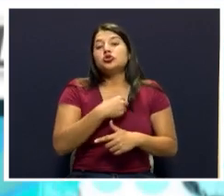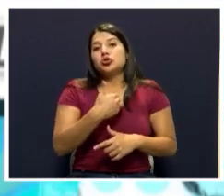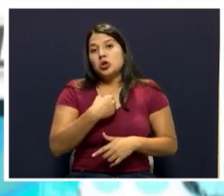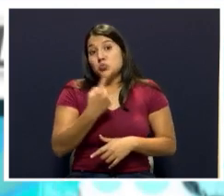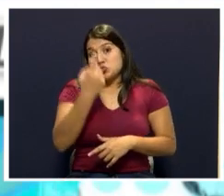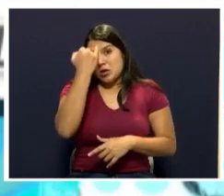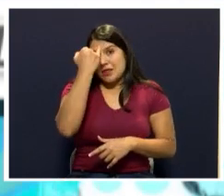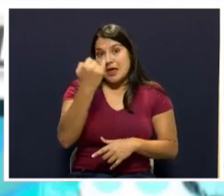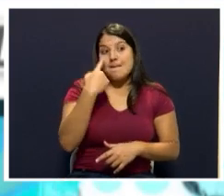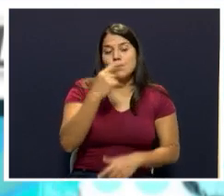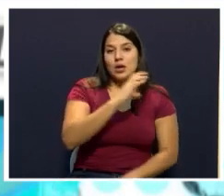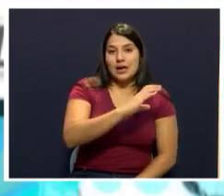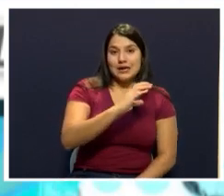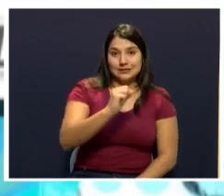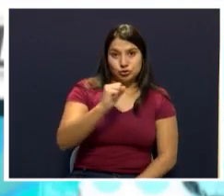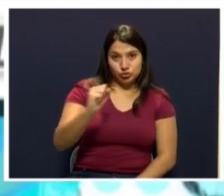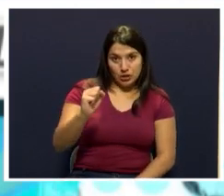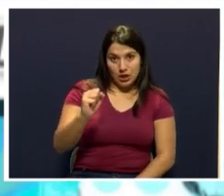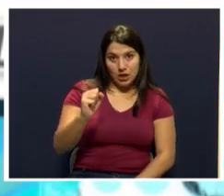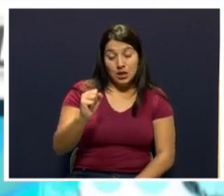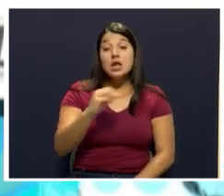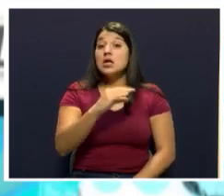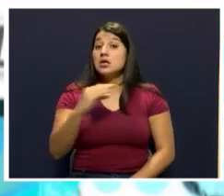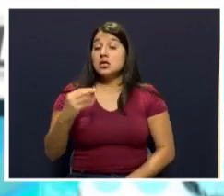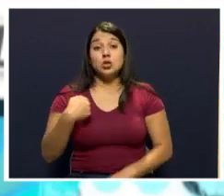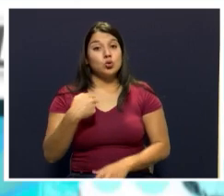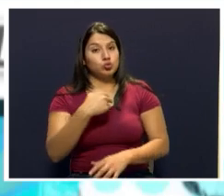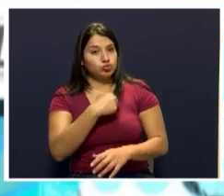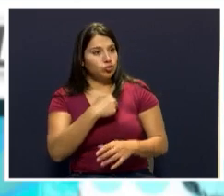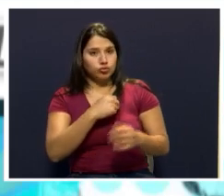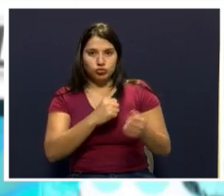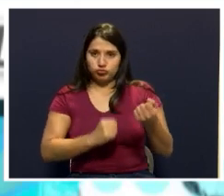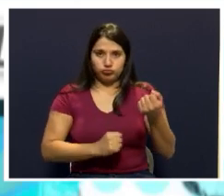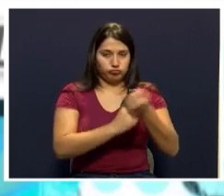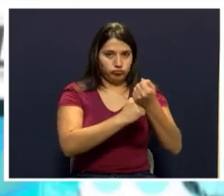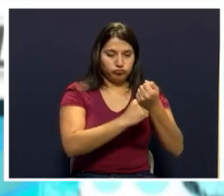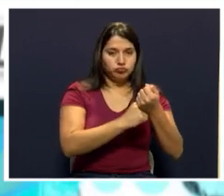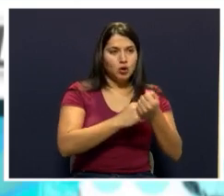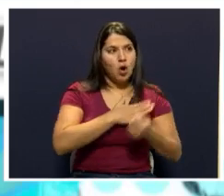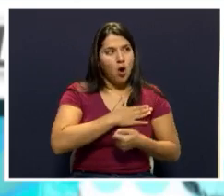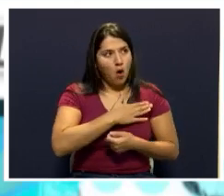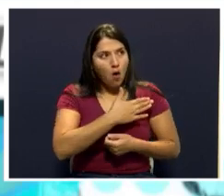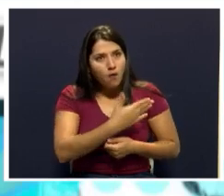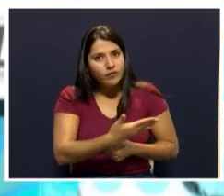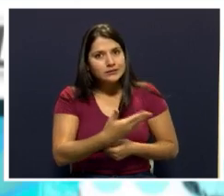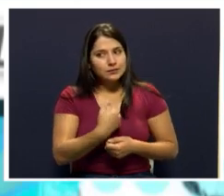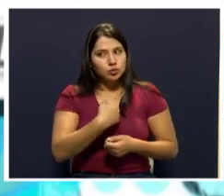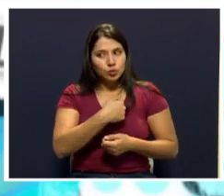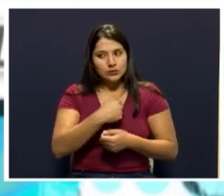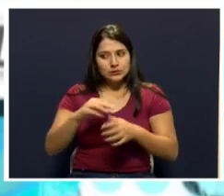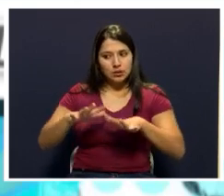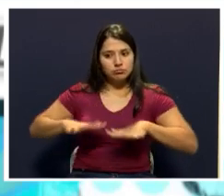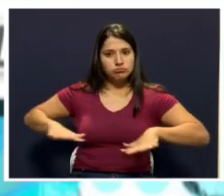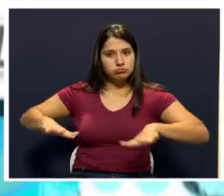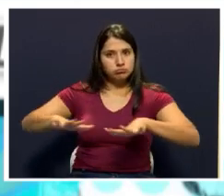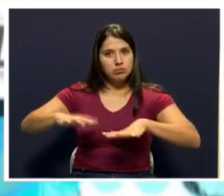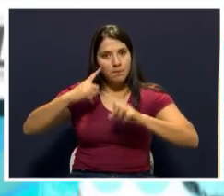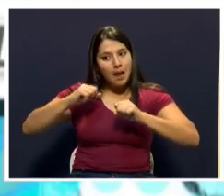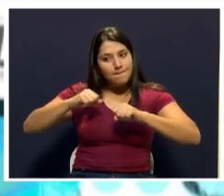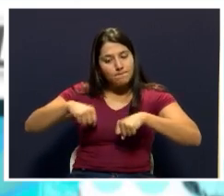Caja del Seguro Social a la cual el Instituto Clodomiro Picado se está sumando, ofreciendo su capacidad instalada para purificar